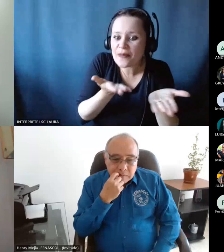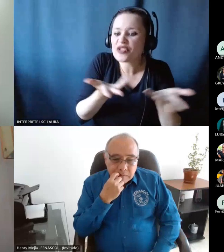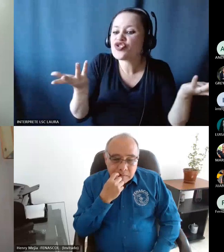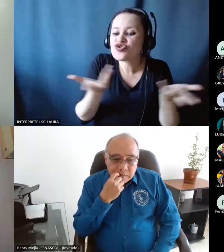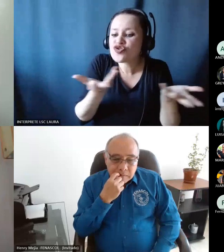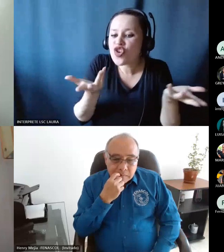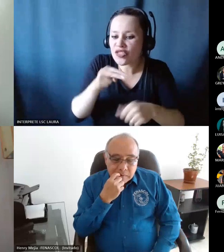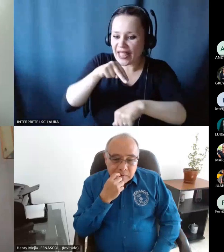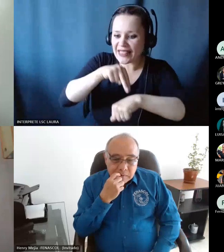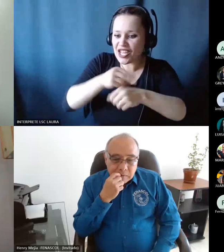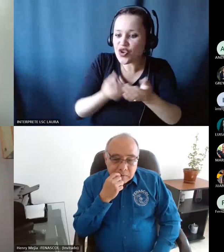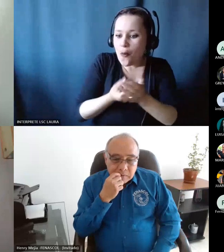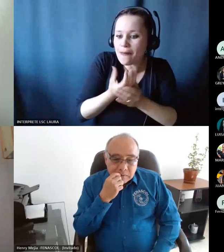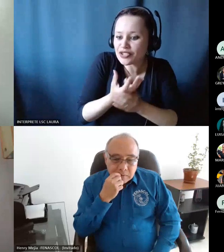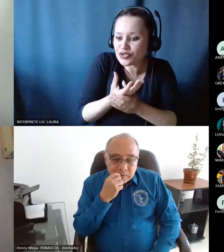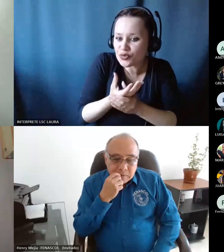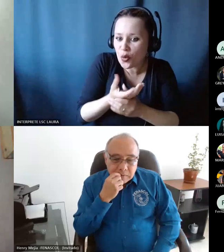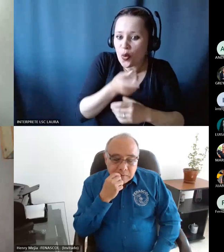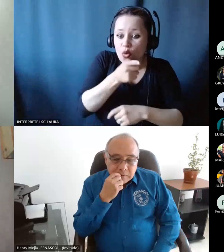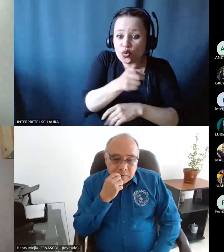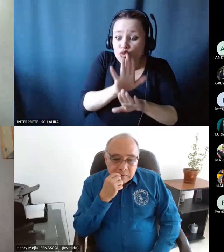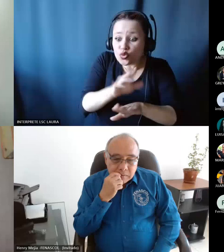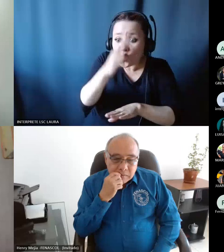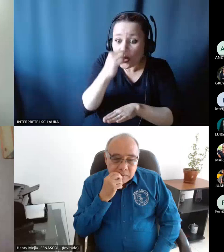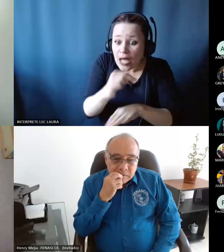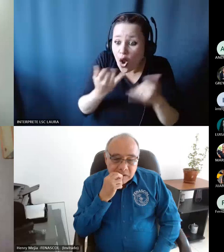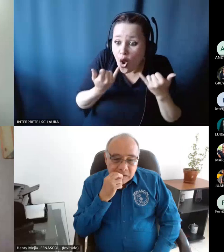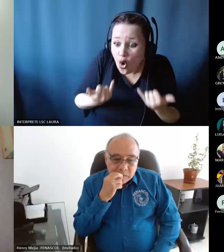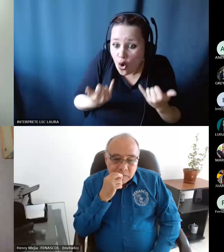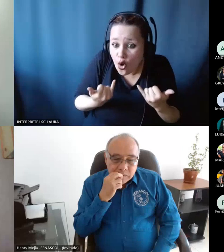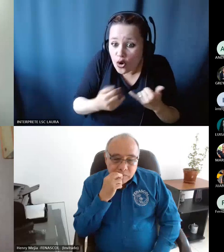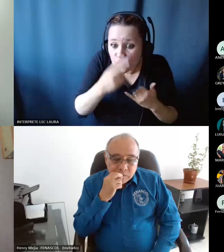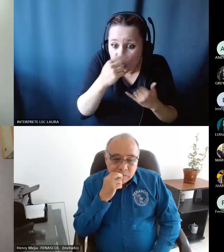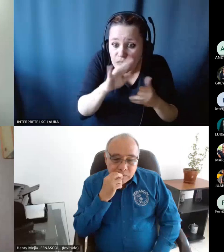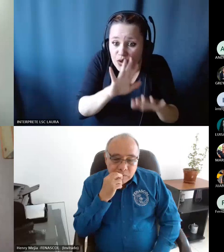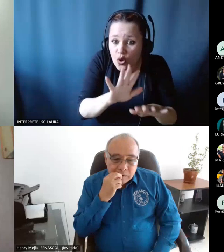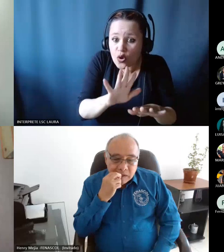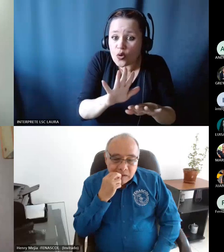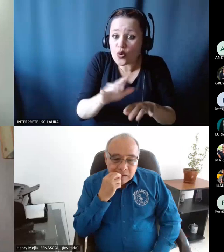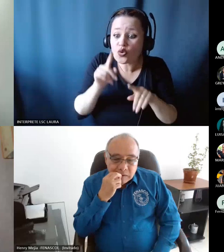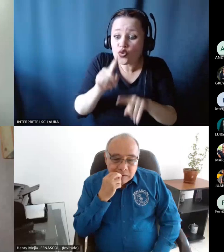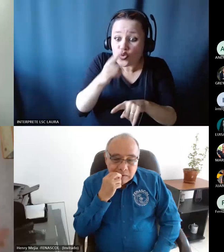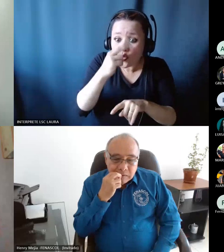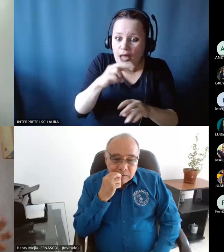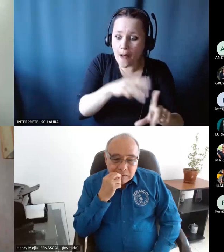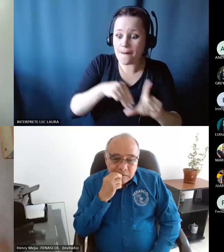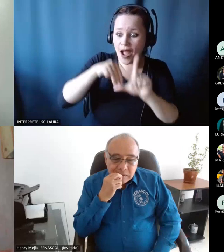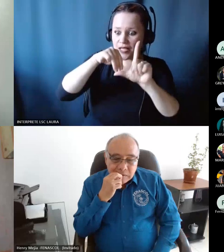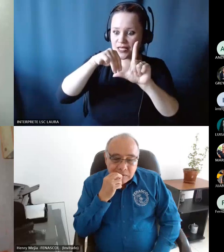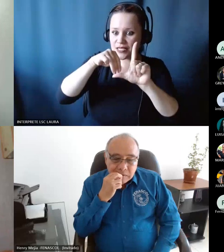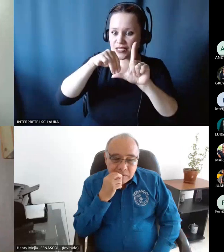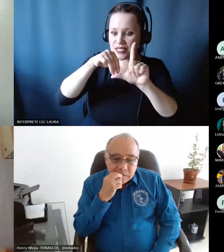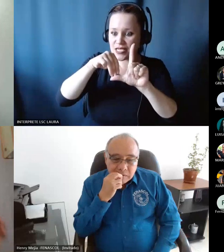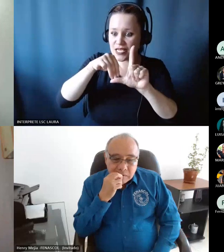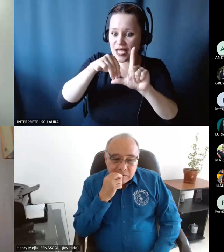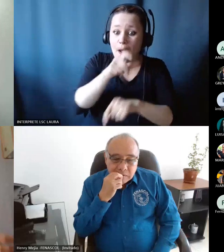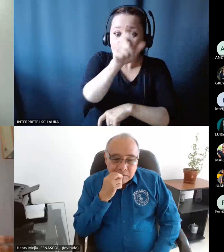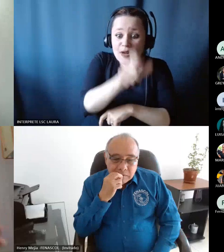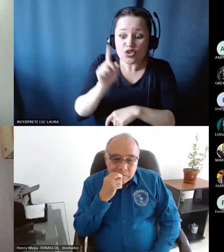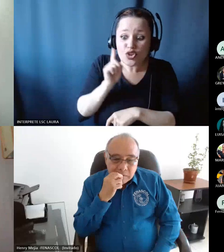nariño que hoy su hija ese día que nos dio la charla tenía maestría y él trabaja en el call center